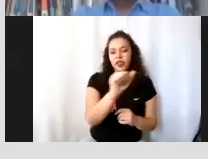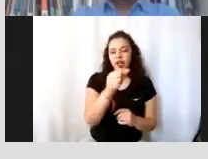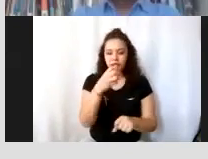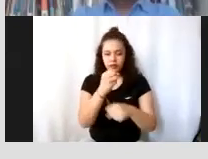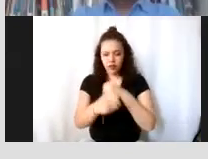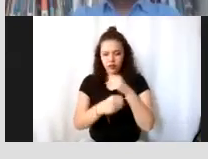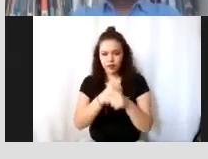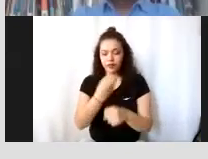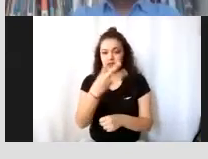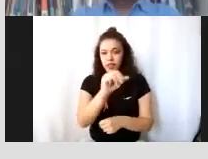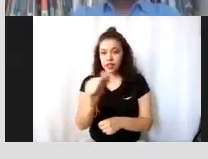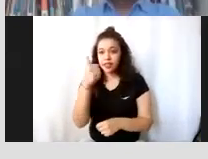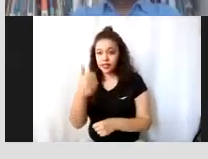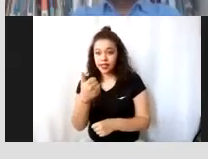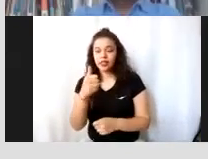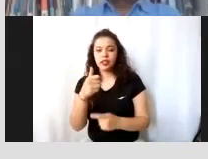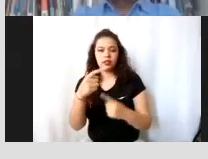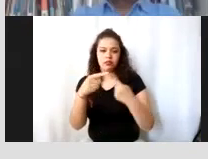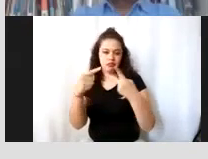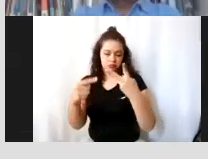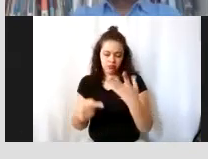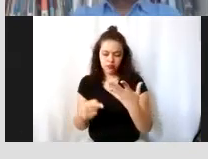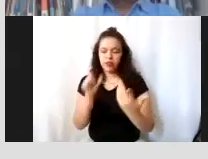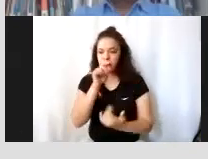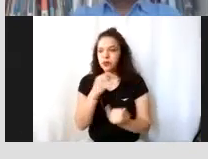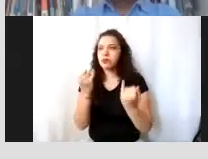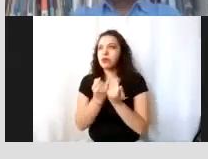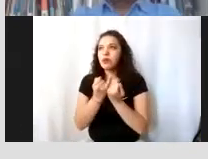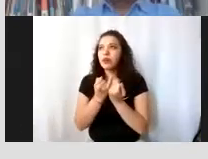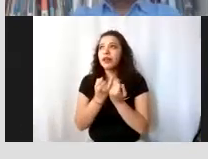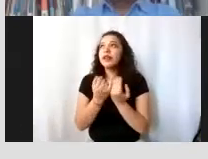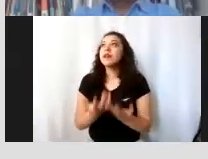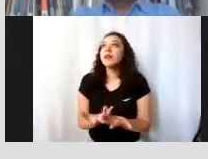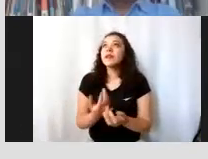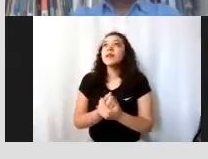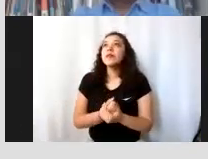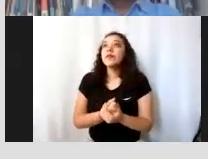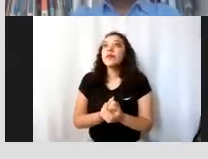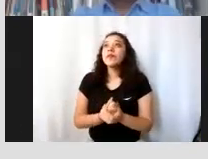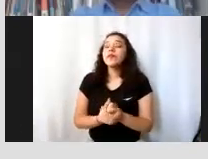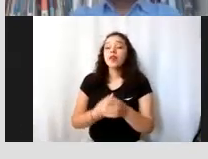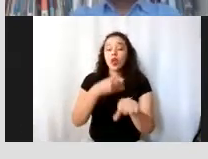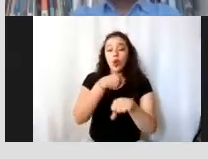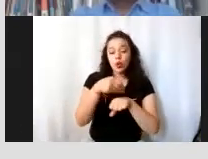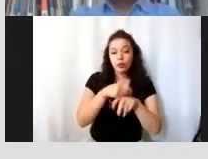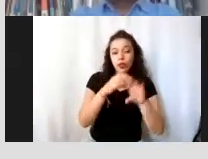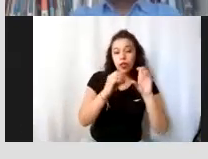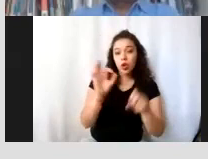3 a 6, etc. Y también... el número y